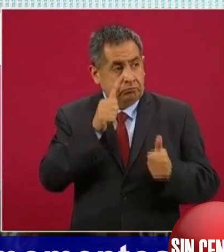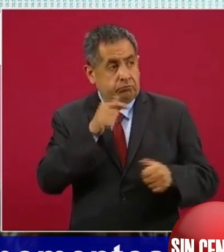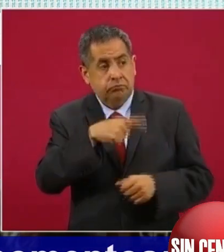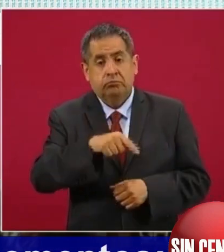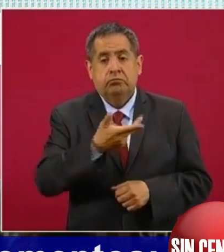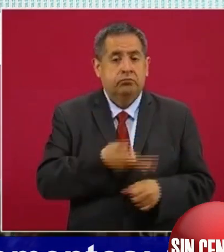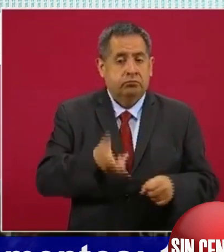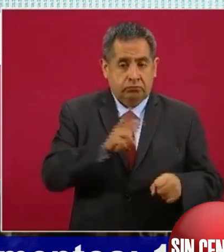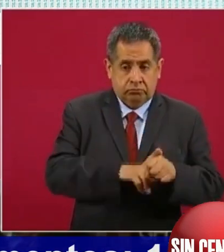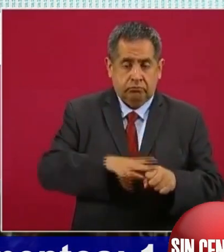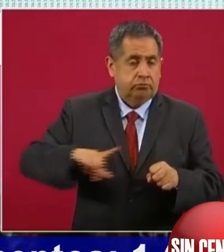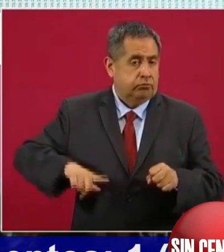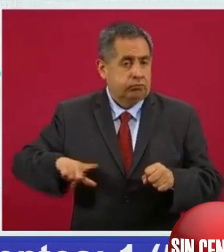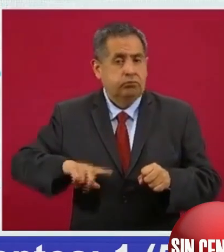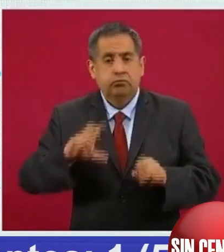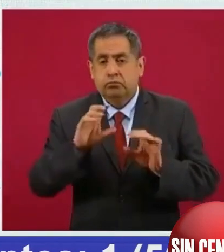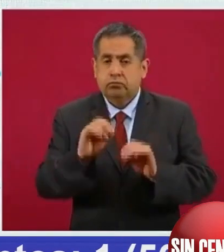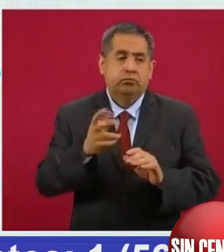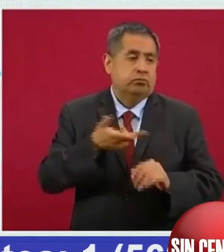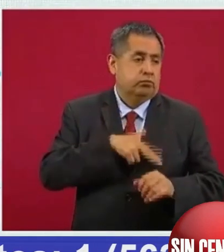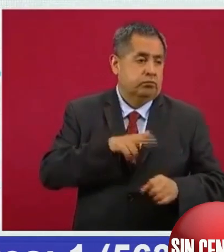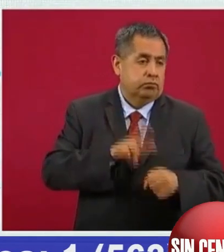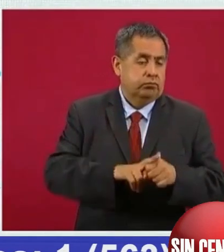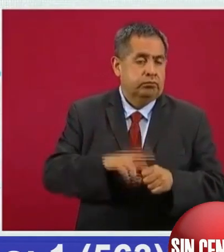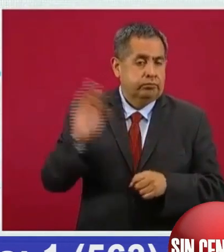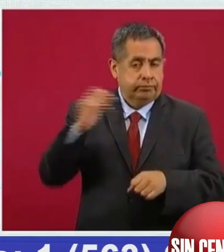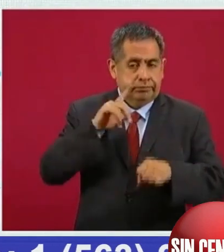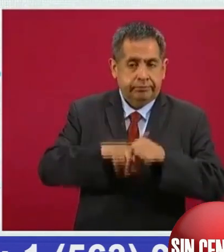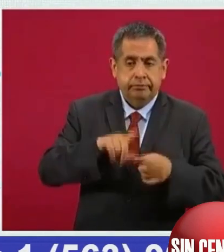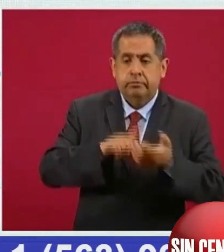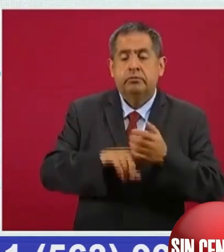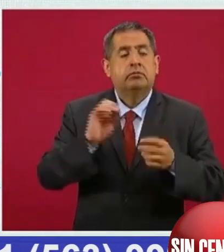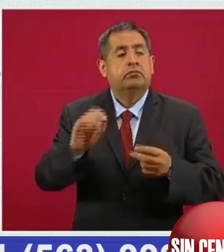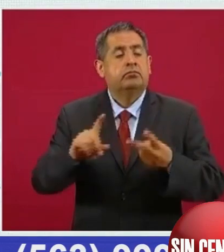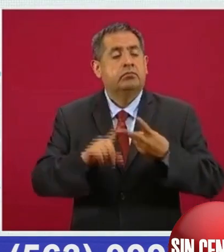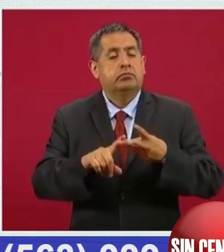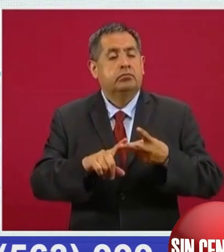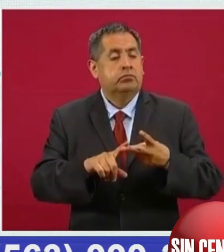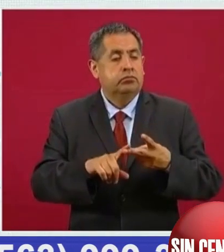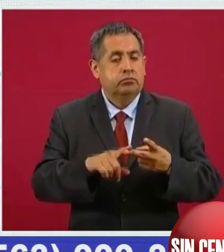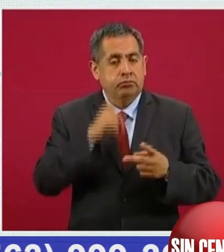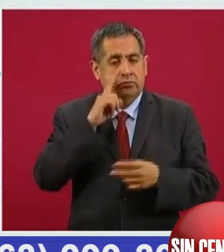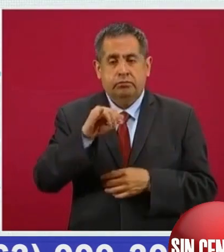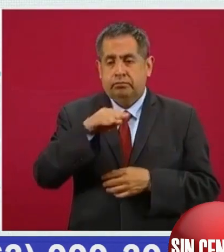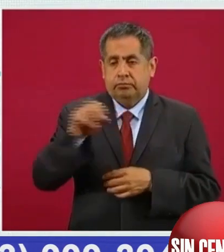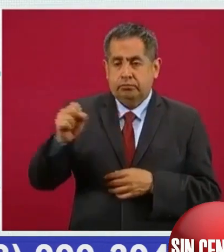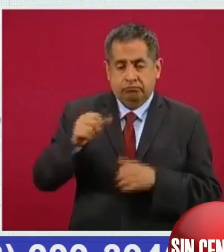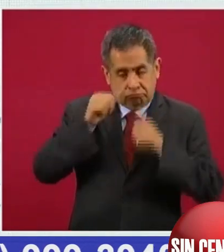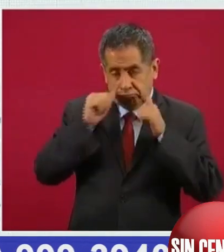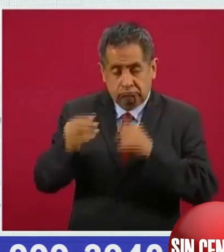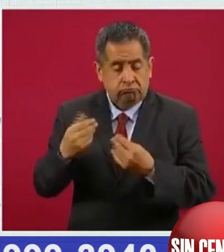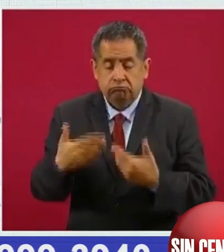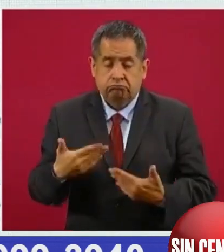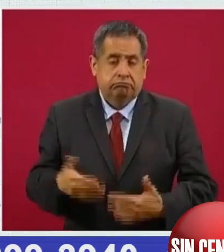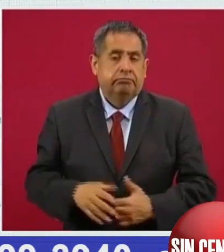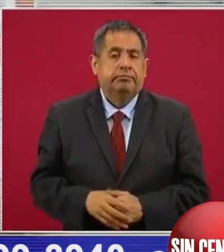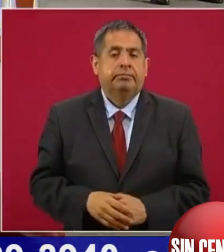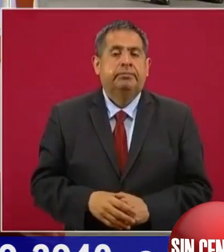hospitales del Estado como de hospitales federales, particularmente del Instituto Mexicano del Seguro Social. La siguiente.